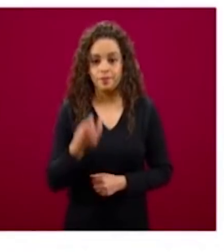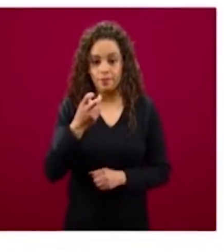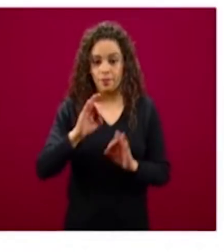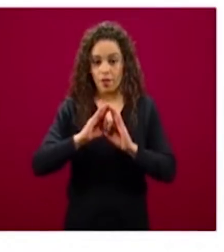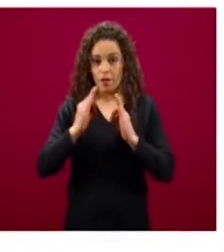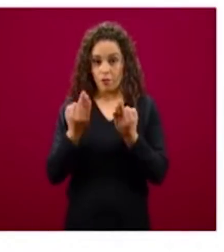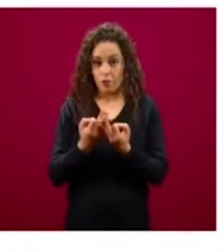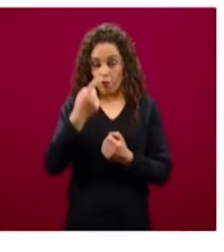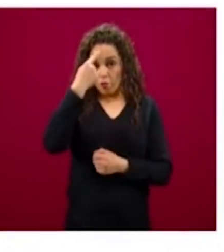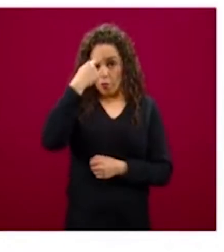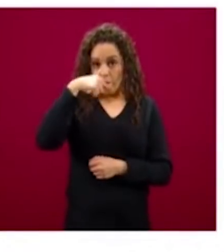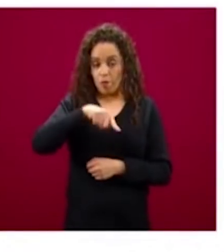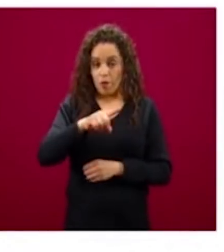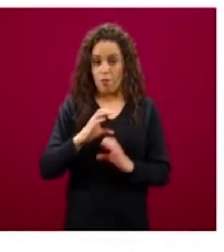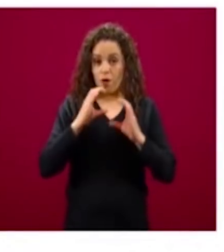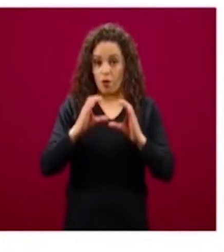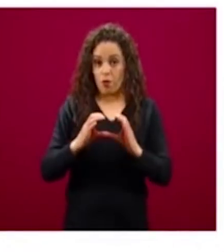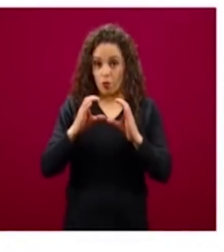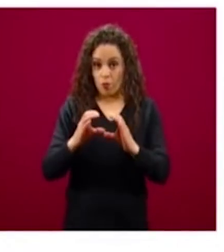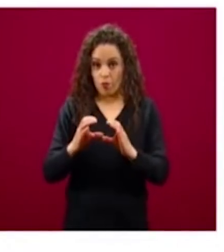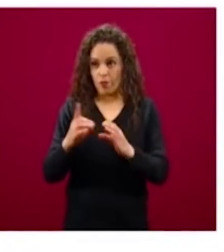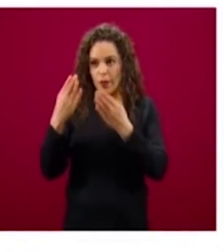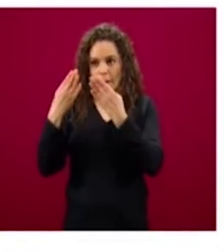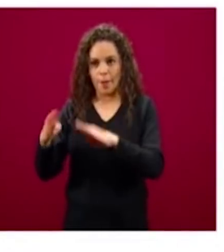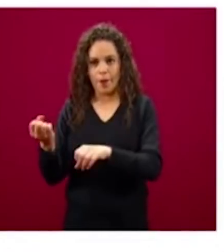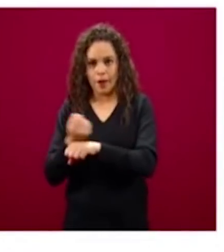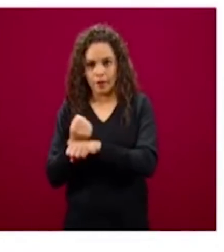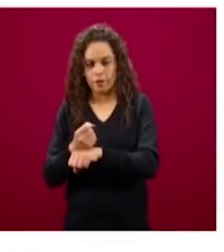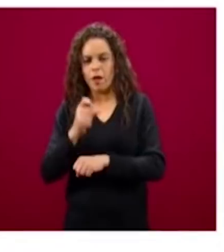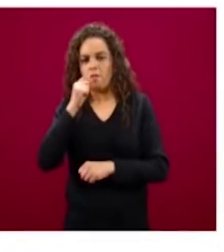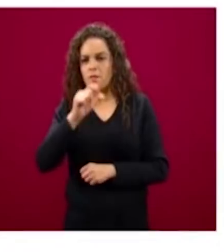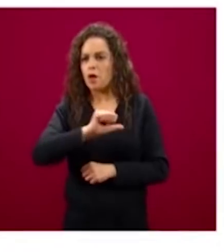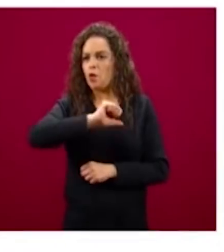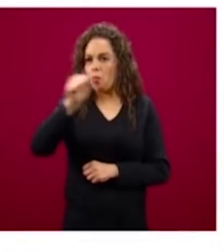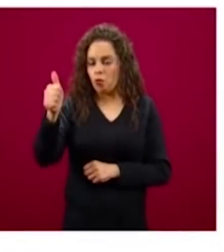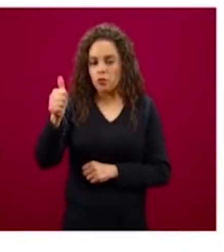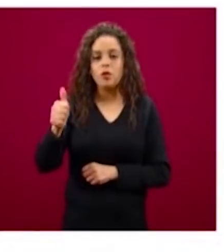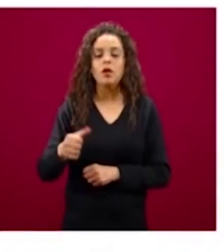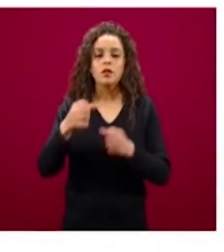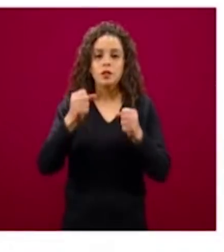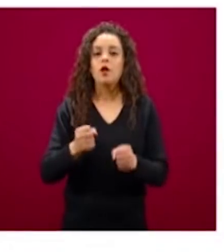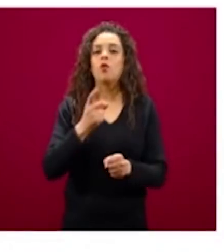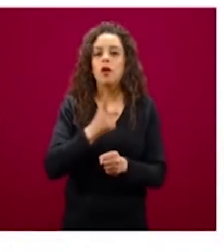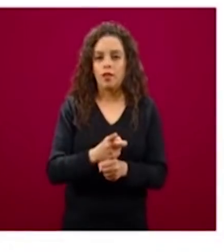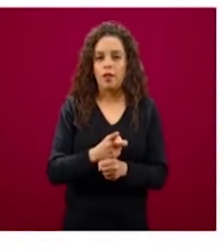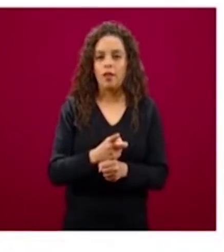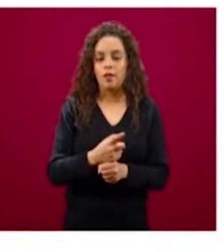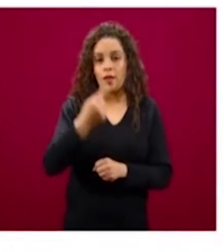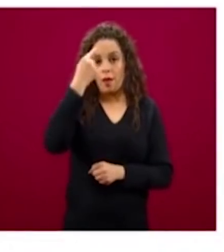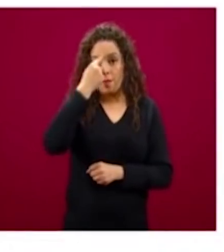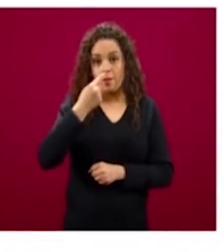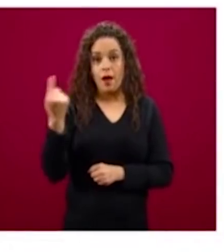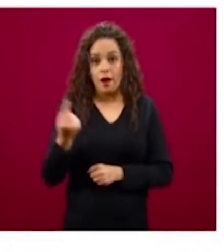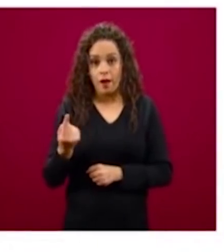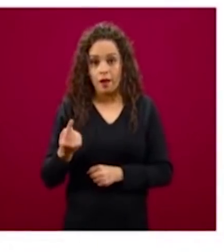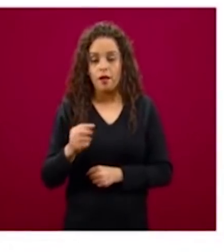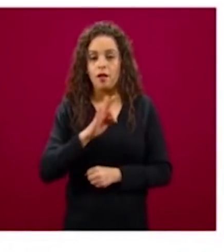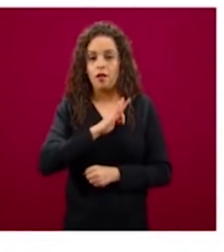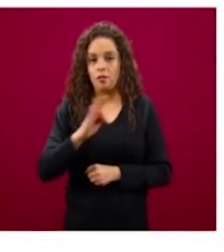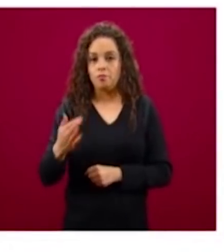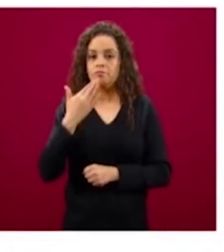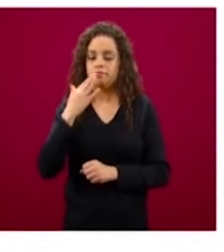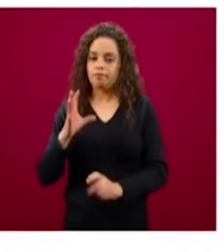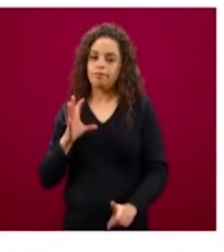los bancos de sangre, también adoptaron algunas otras medidas de seguridad, precisamente para poder alcanzar el objetivo